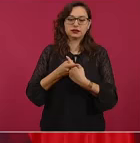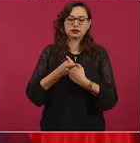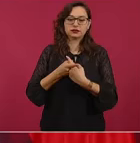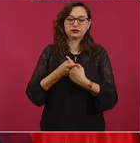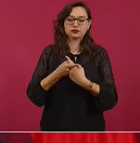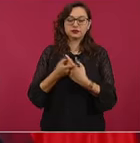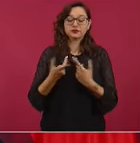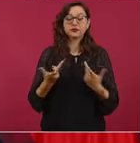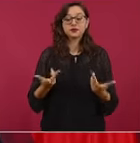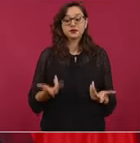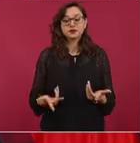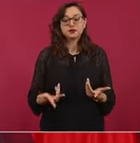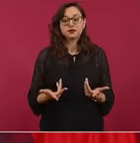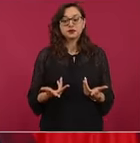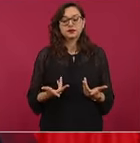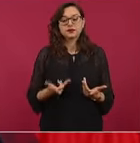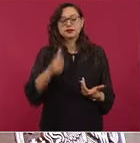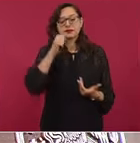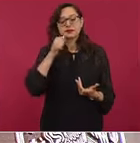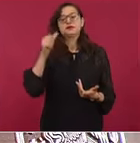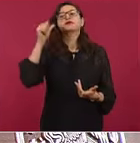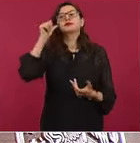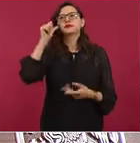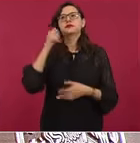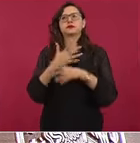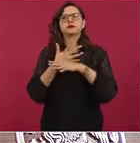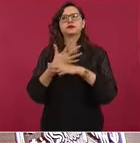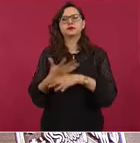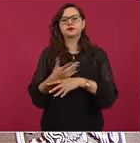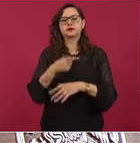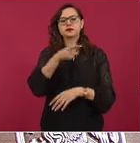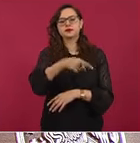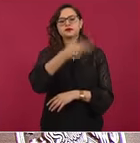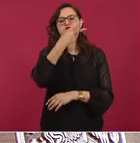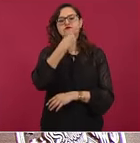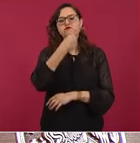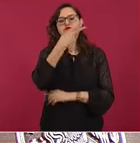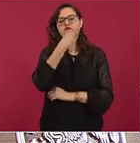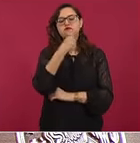Ayer hablaba yo de que Loret de Mola